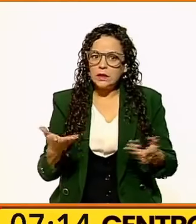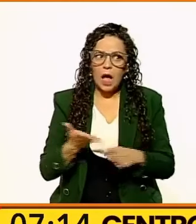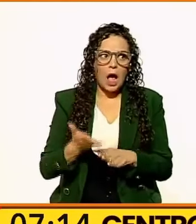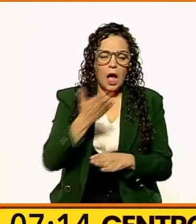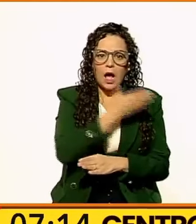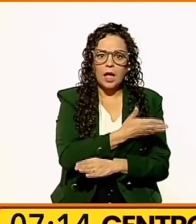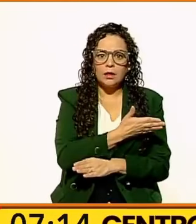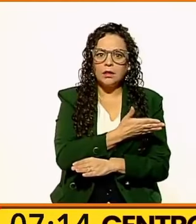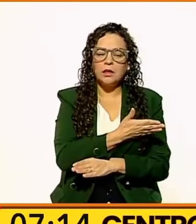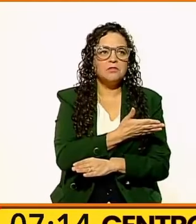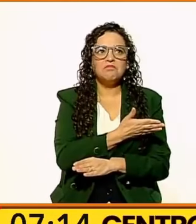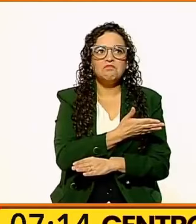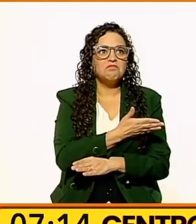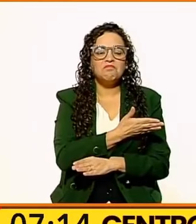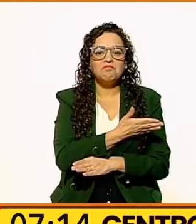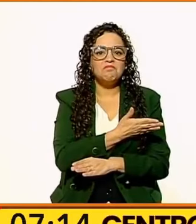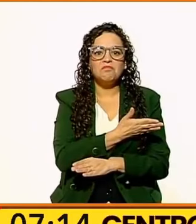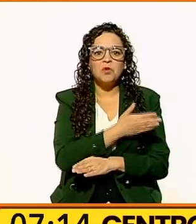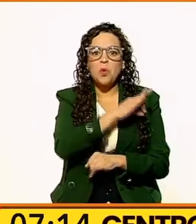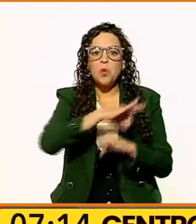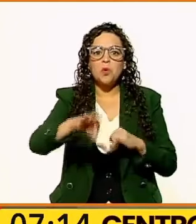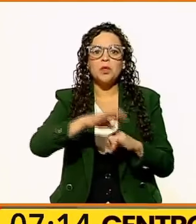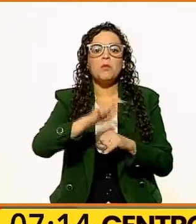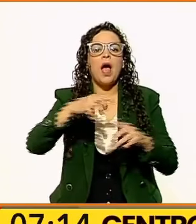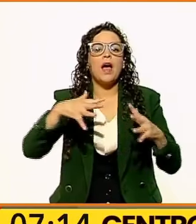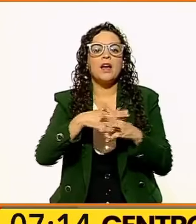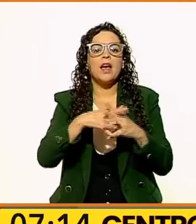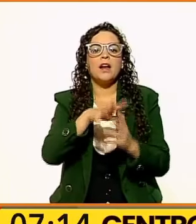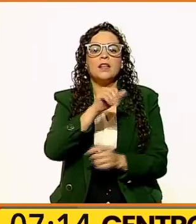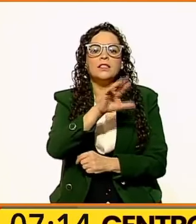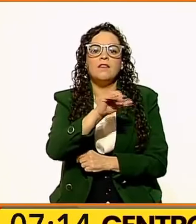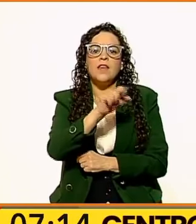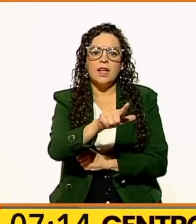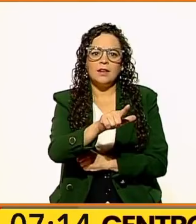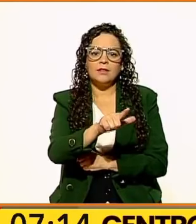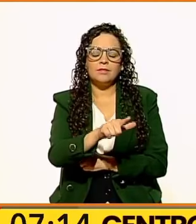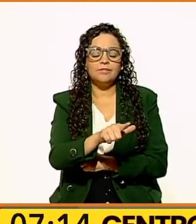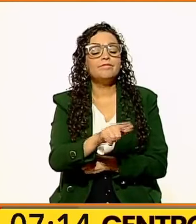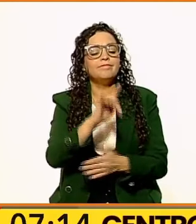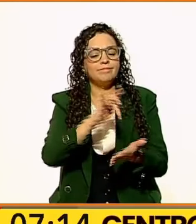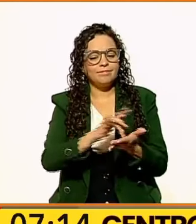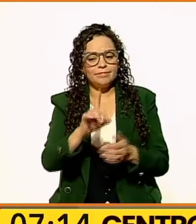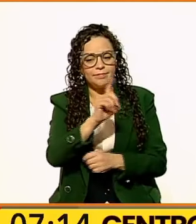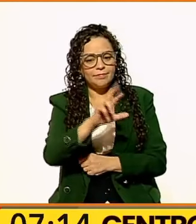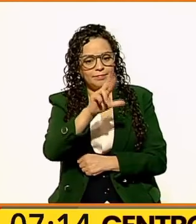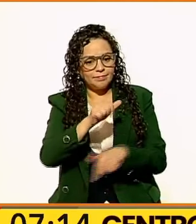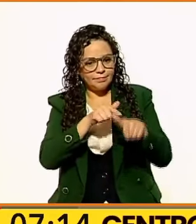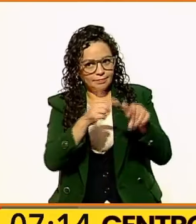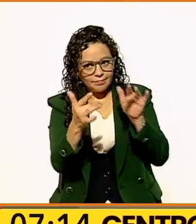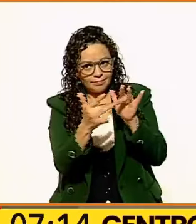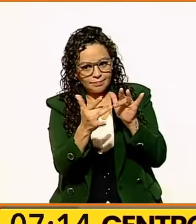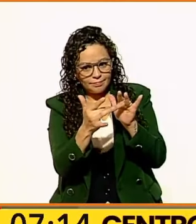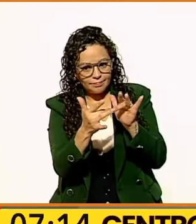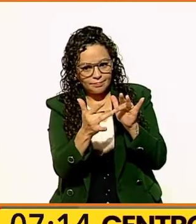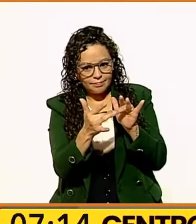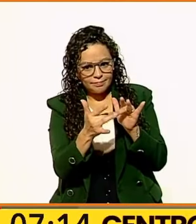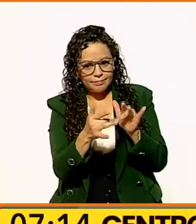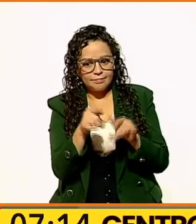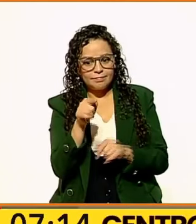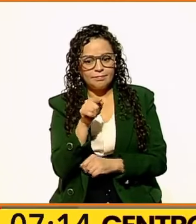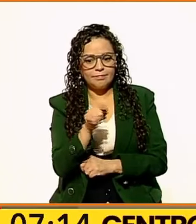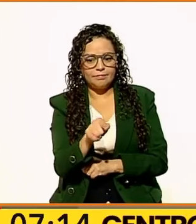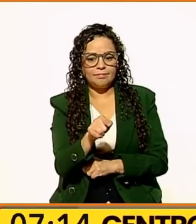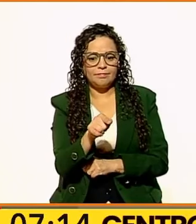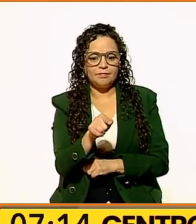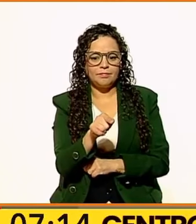la Guerra Civil de los Estados Unidos. Pues mantengamos la comunicación. Doctora Guadalupe Correa Cabrera, profesora